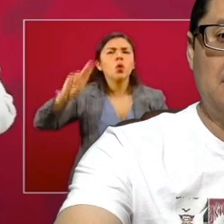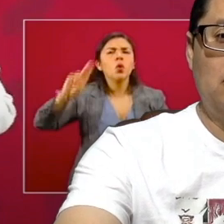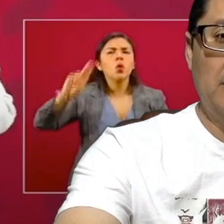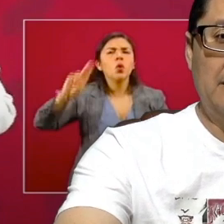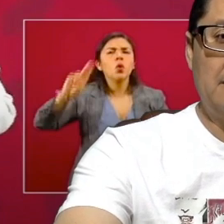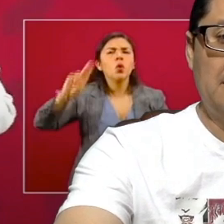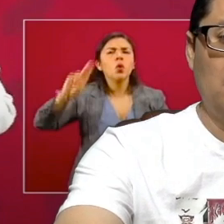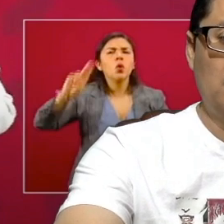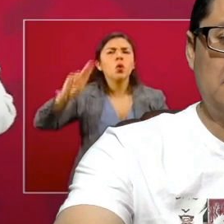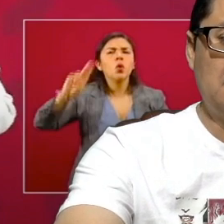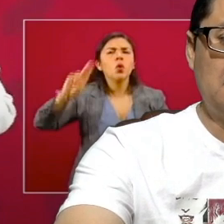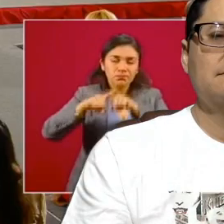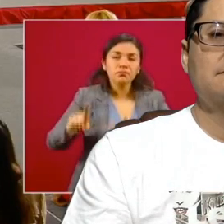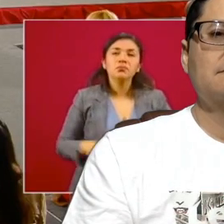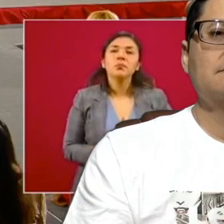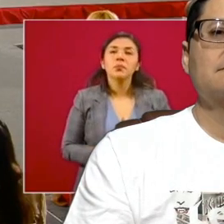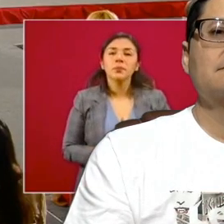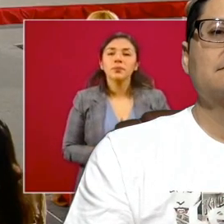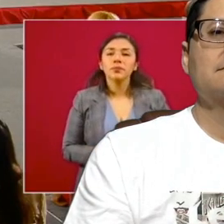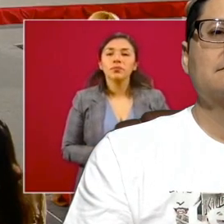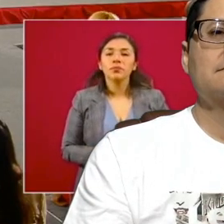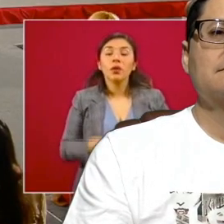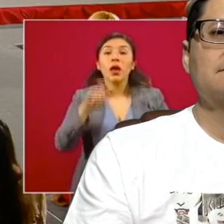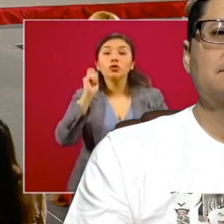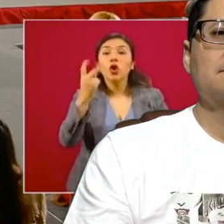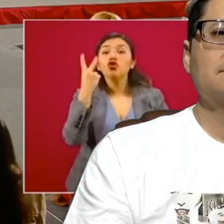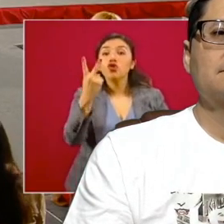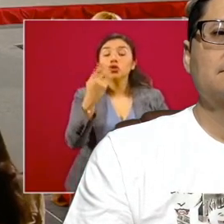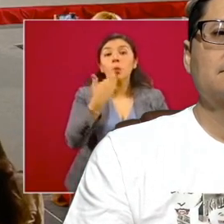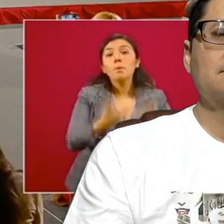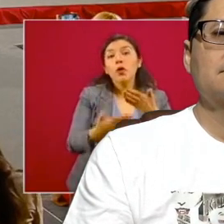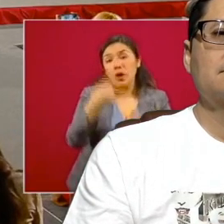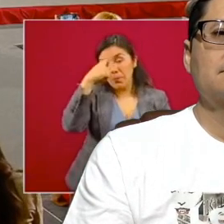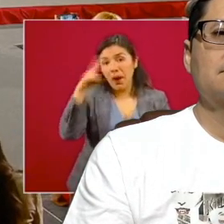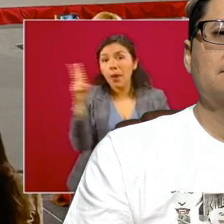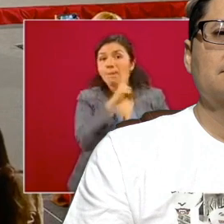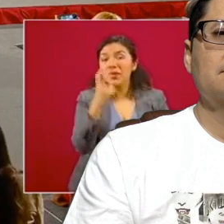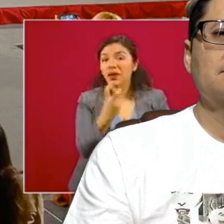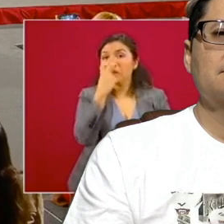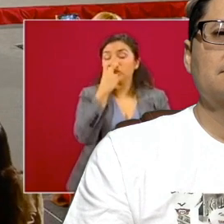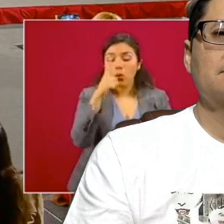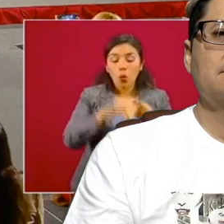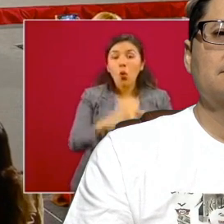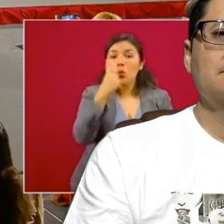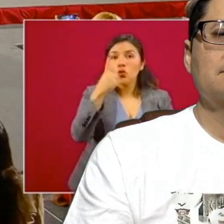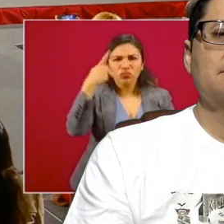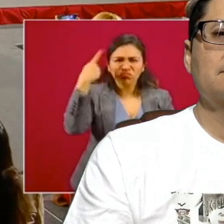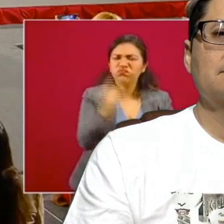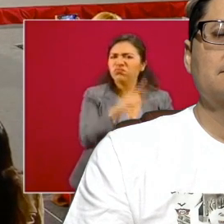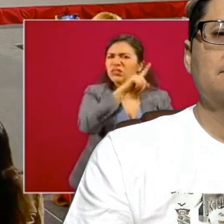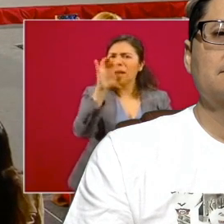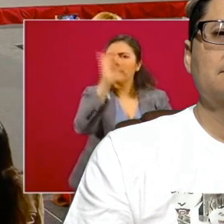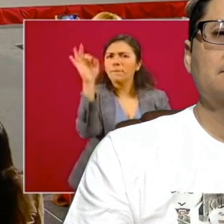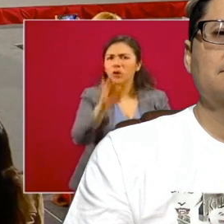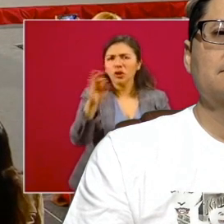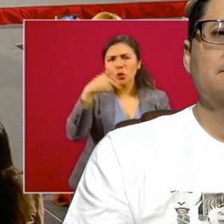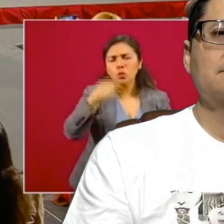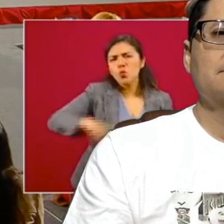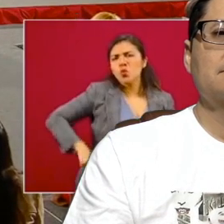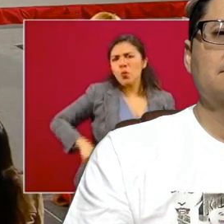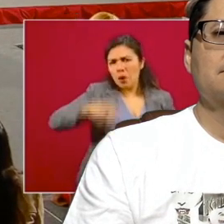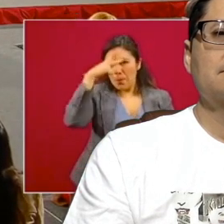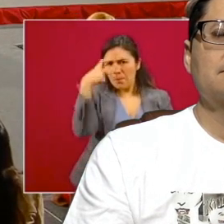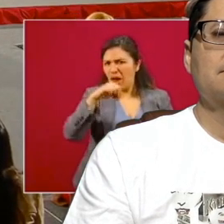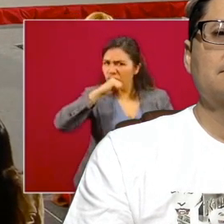dijo la titular del CONACYT. Son 2 ventiladores, son 2 modelos, uno 100% del Estado mexicano con una patente, la primera